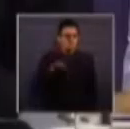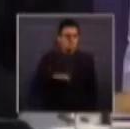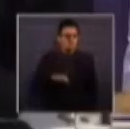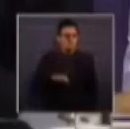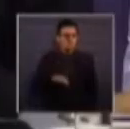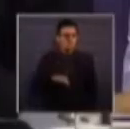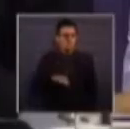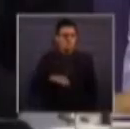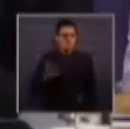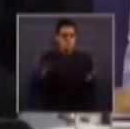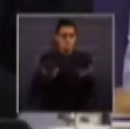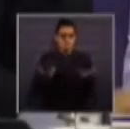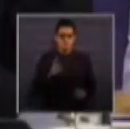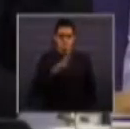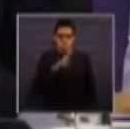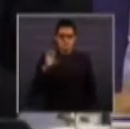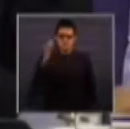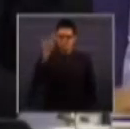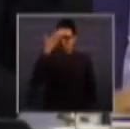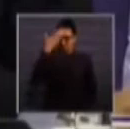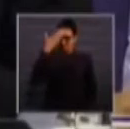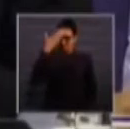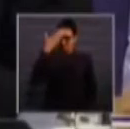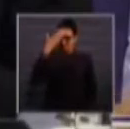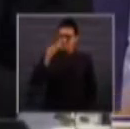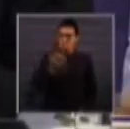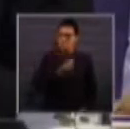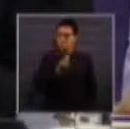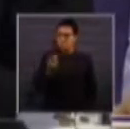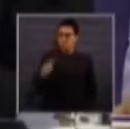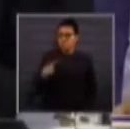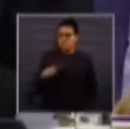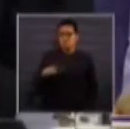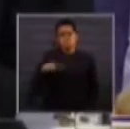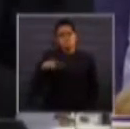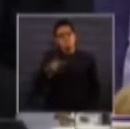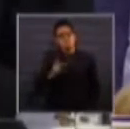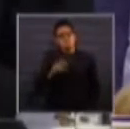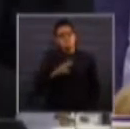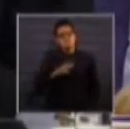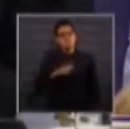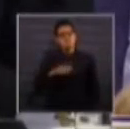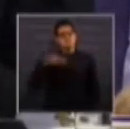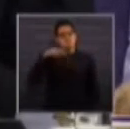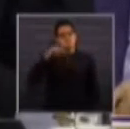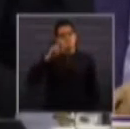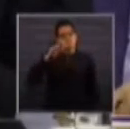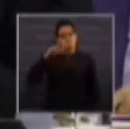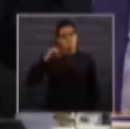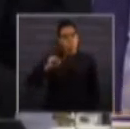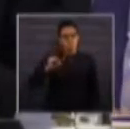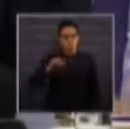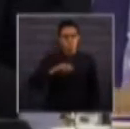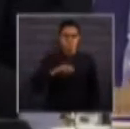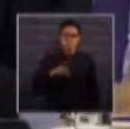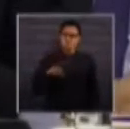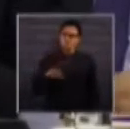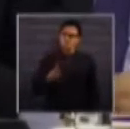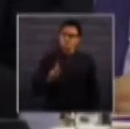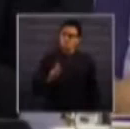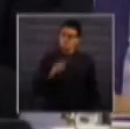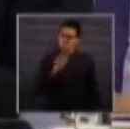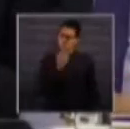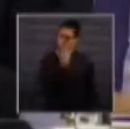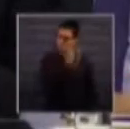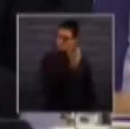el reconocimiento al sector empresarial cuando se supone que hay una normatividad ambiental vigente. ¿No se supondría en ese caso que usted tendría